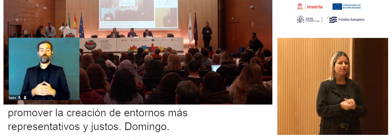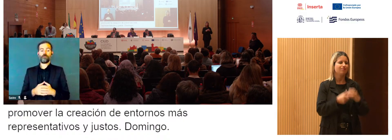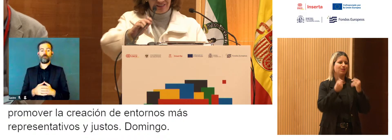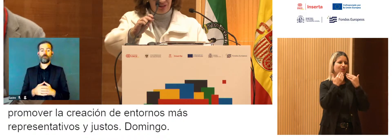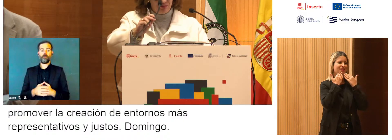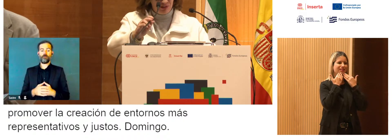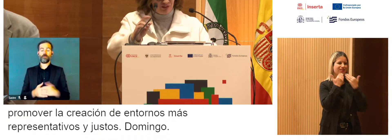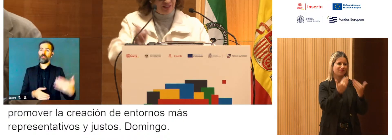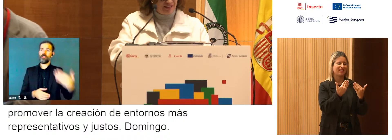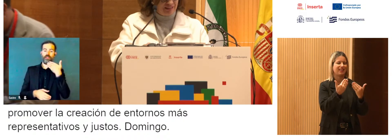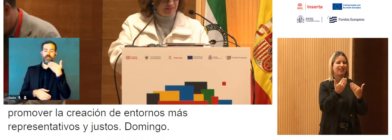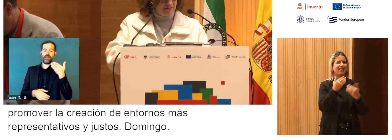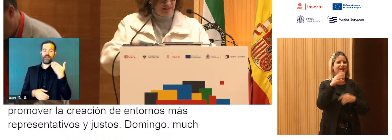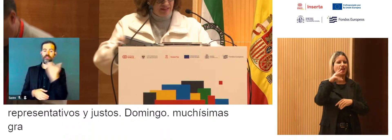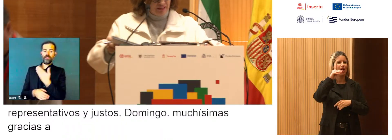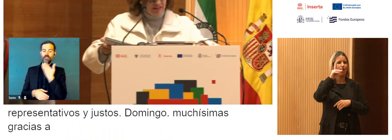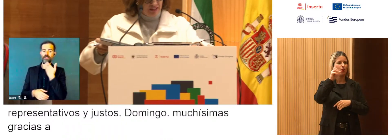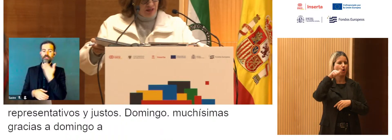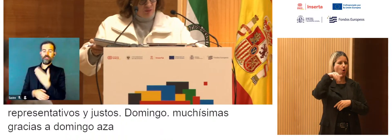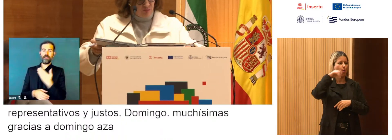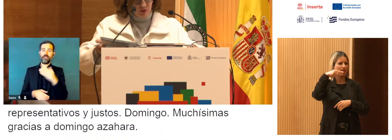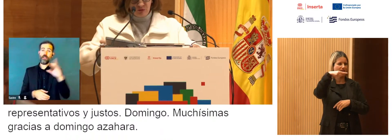Muchísimas gracias a Domingo, Azahara.